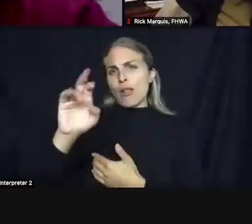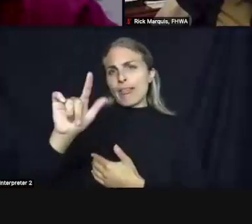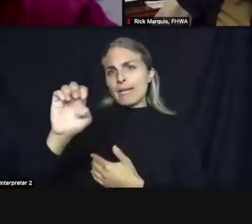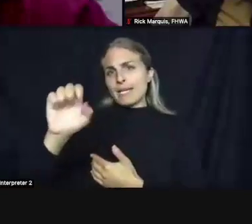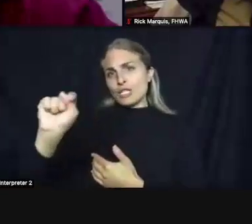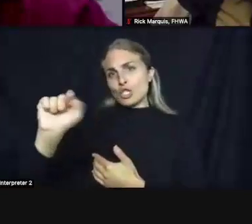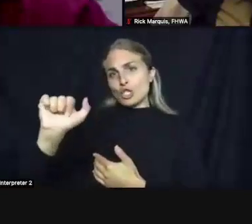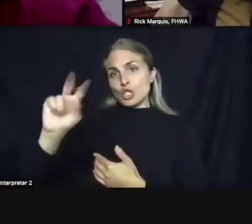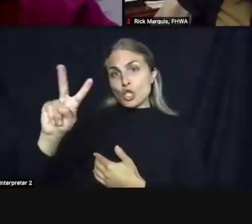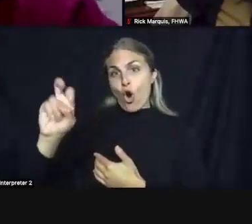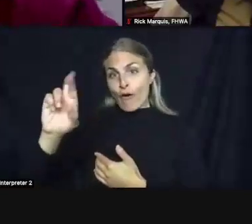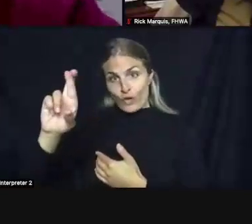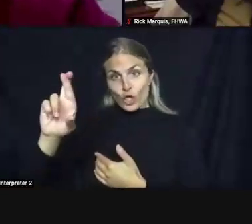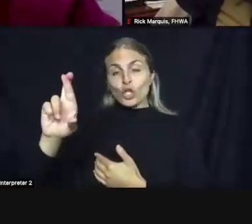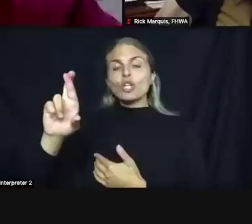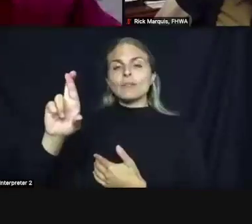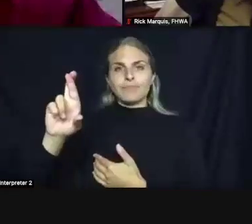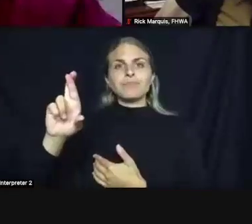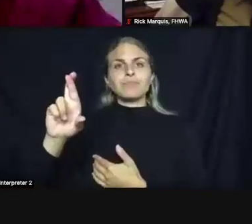es Charlene Tarver,